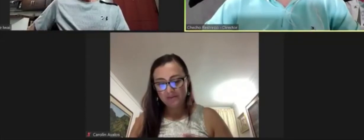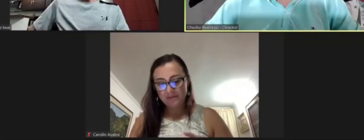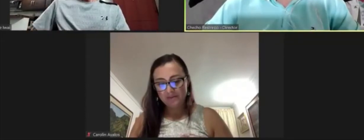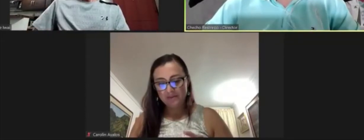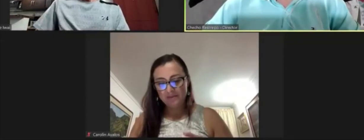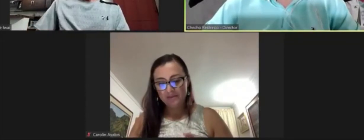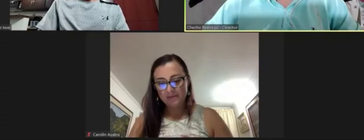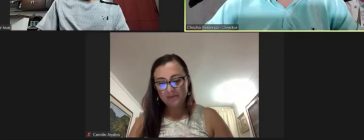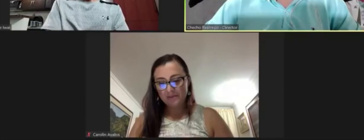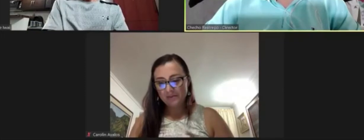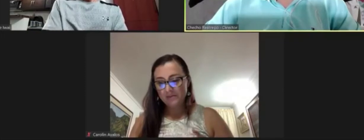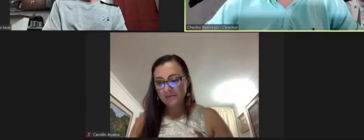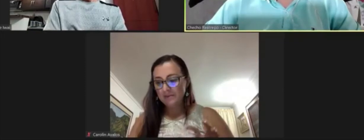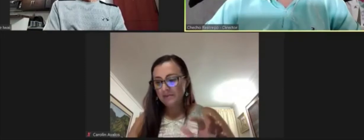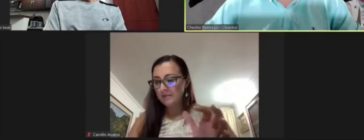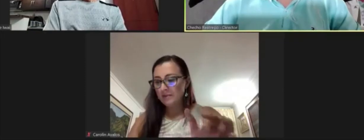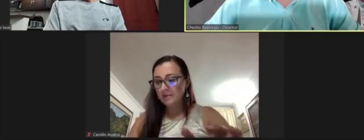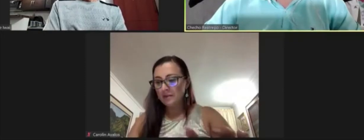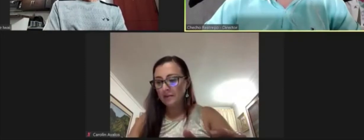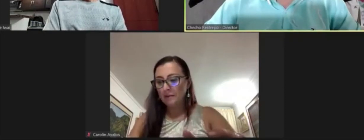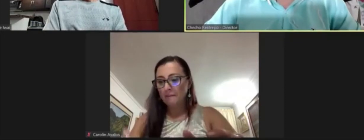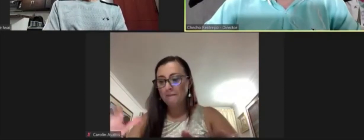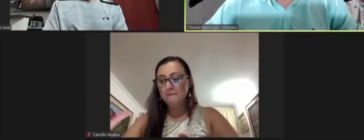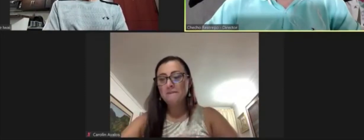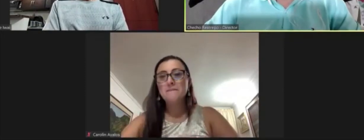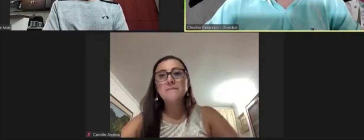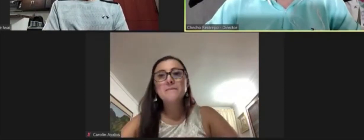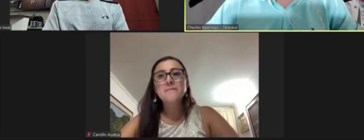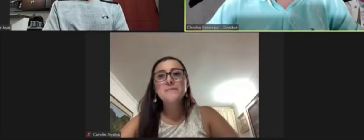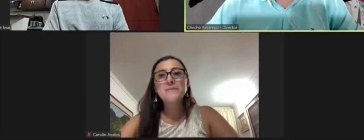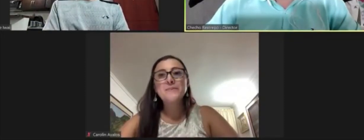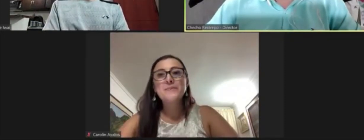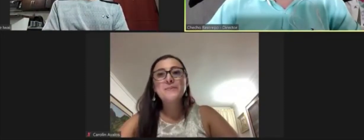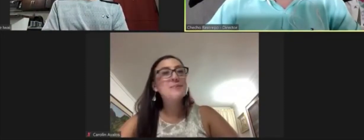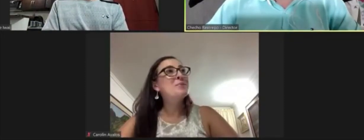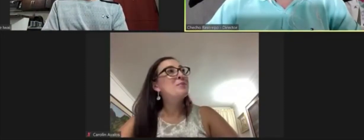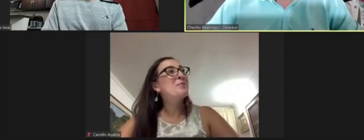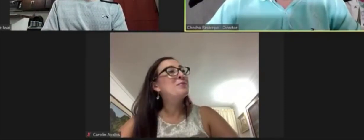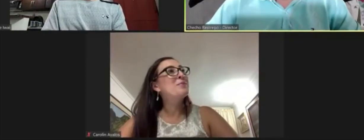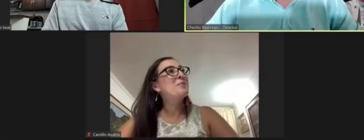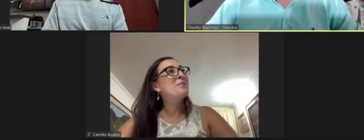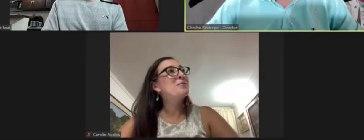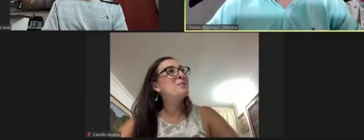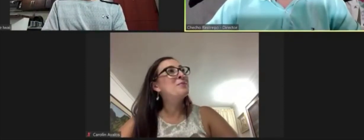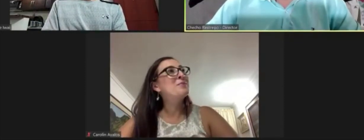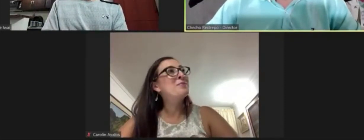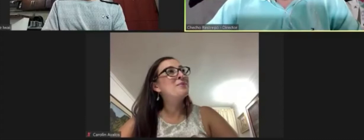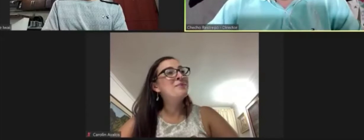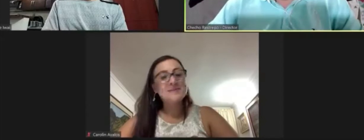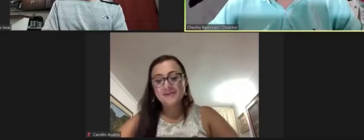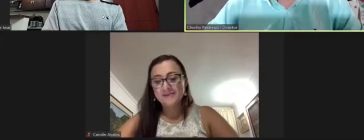Son casi 50 años, por allá en 1970, que el profe